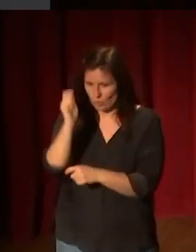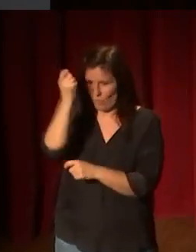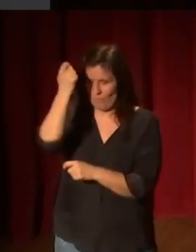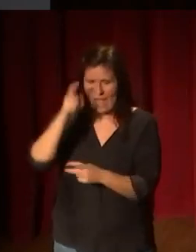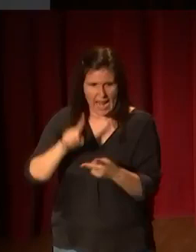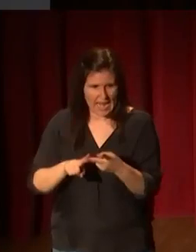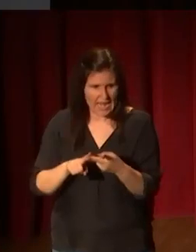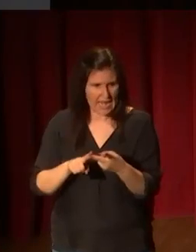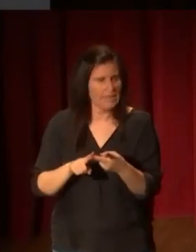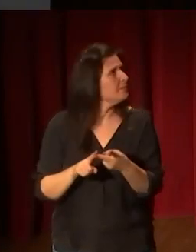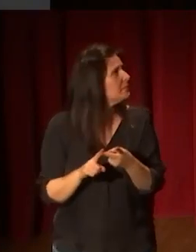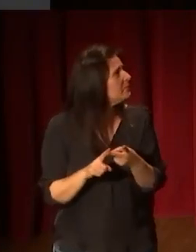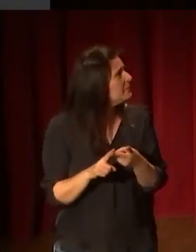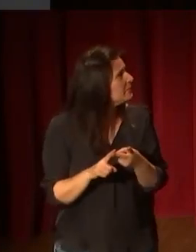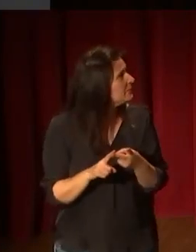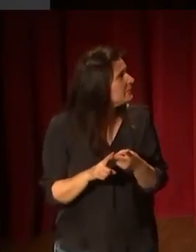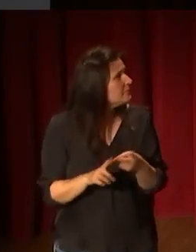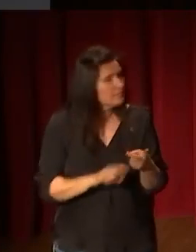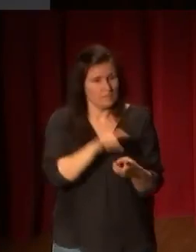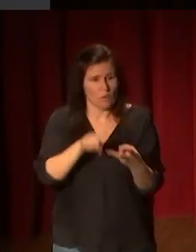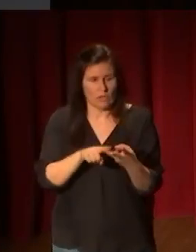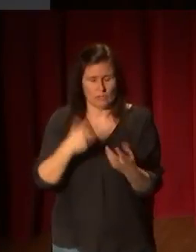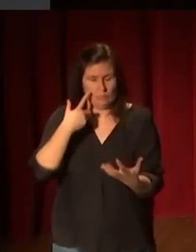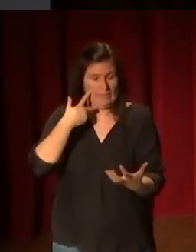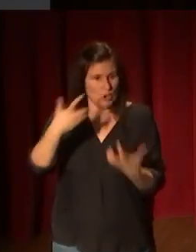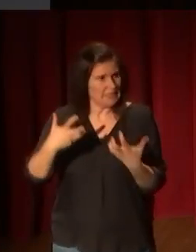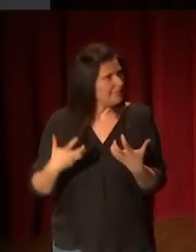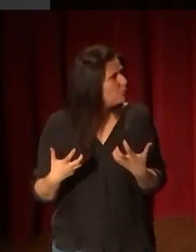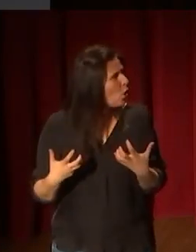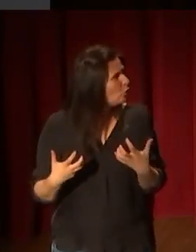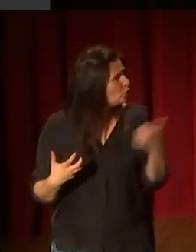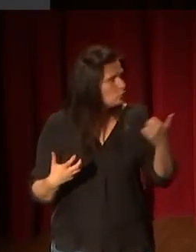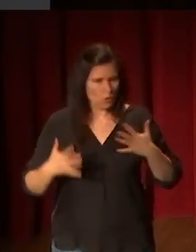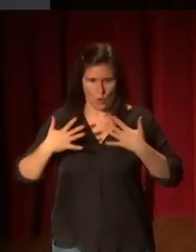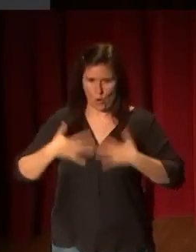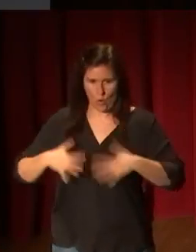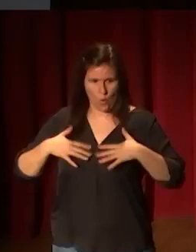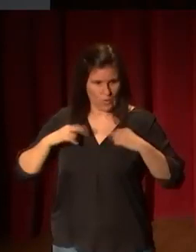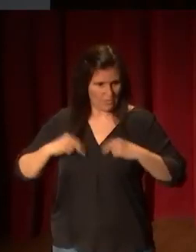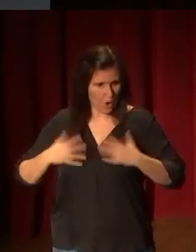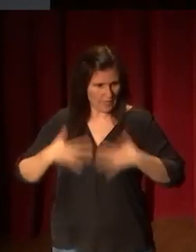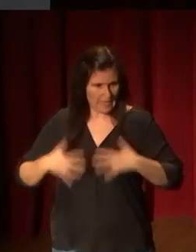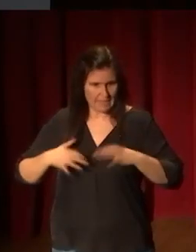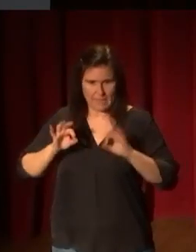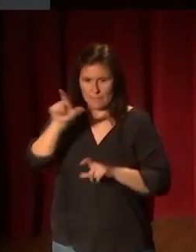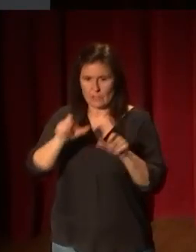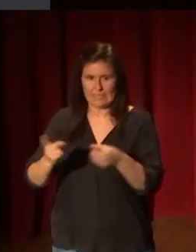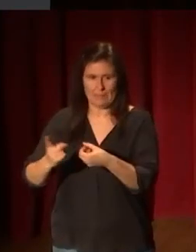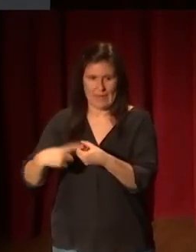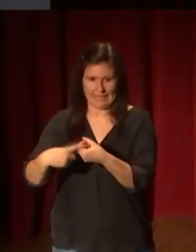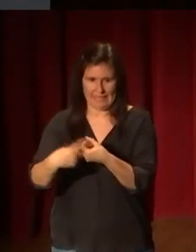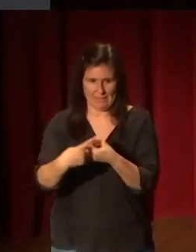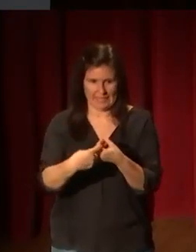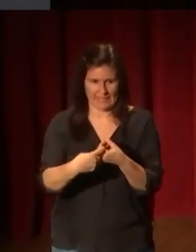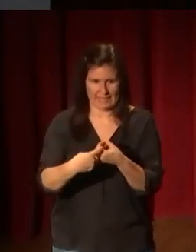rematado por apolo o estos vistos y ximos uniformes que llevaban los participantes en